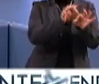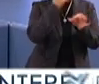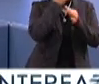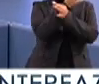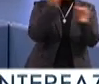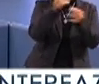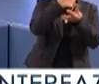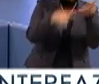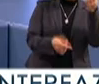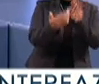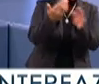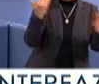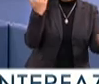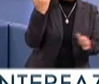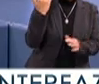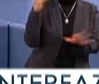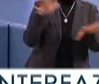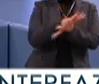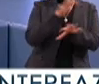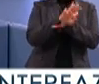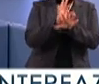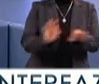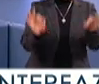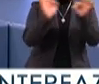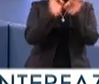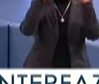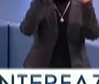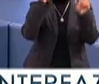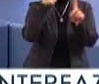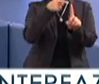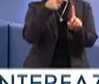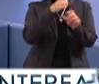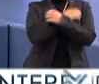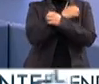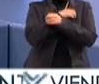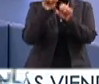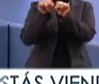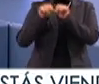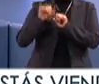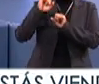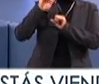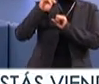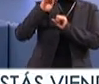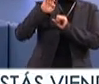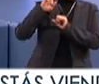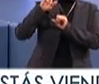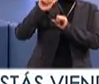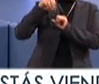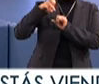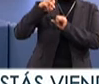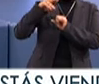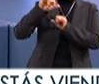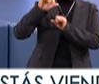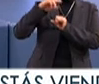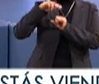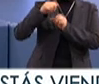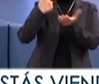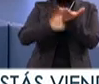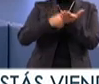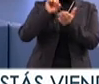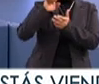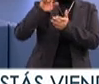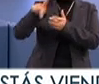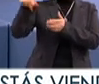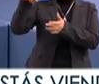anuncios de cambios importantes en materia educativa. Y en el Salón Iberoamericano, precisamente de la Secretaría de Educación Pública, en el centro